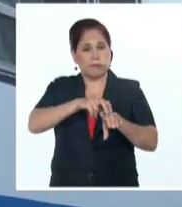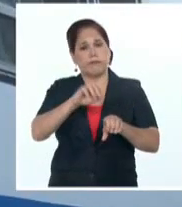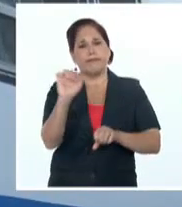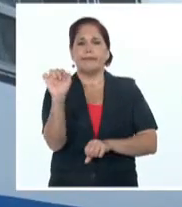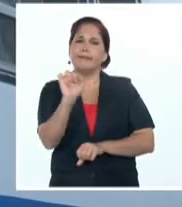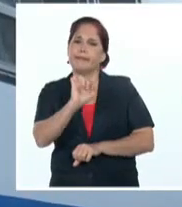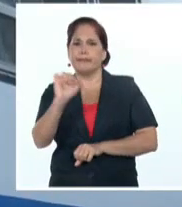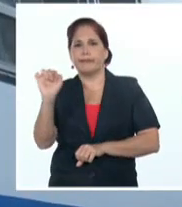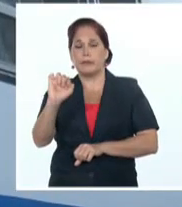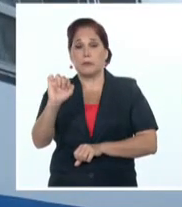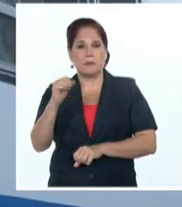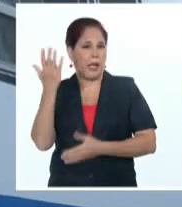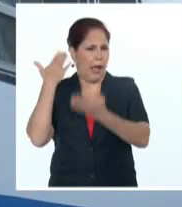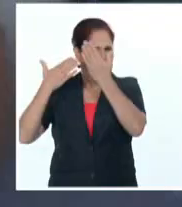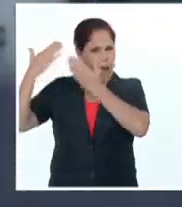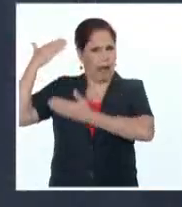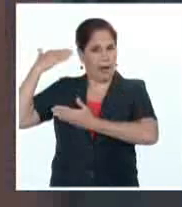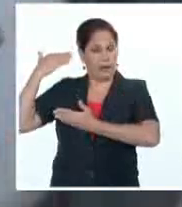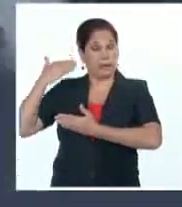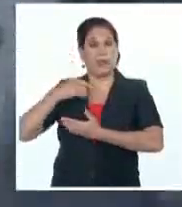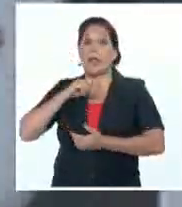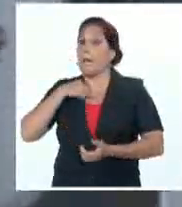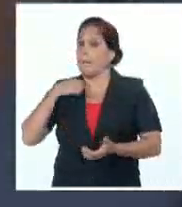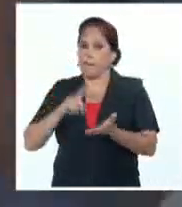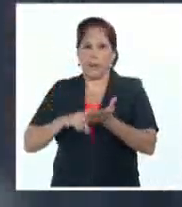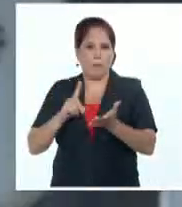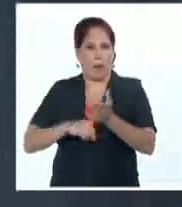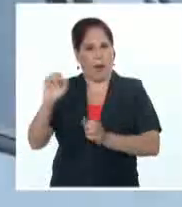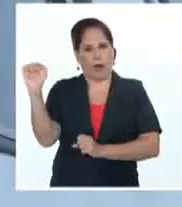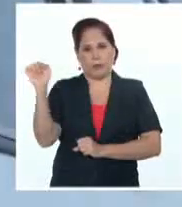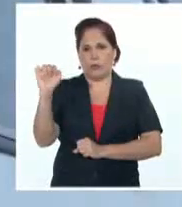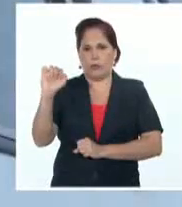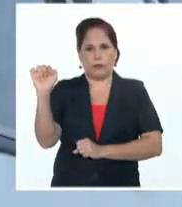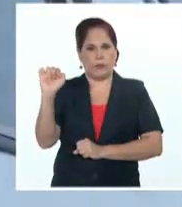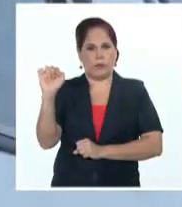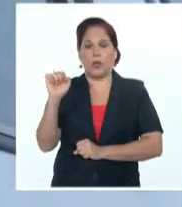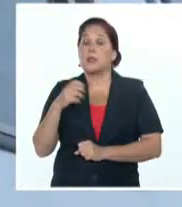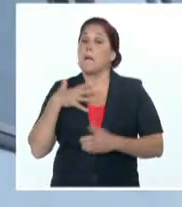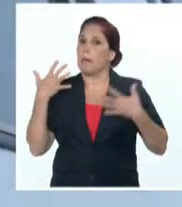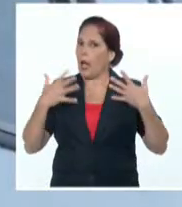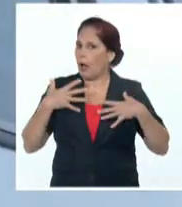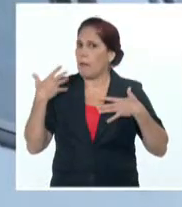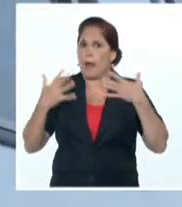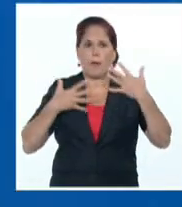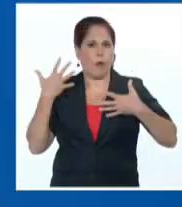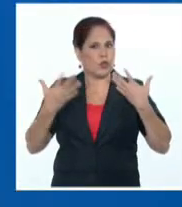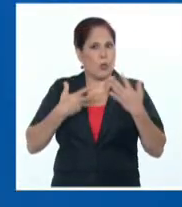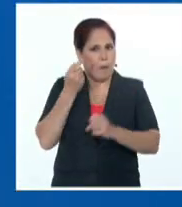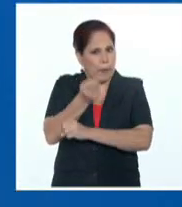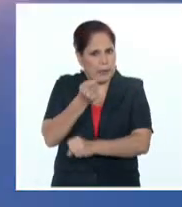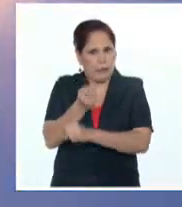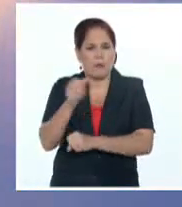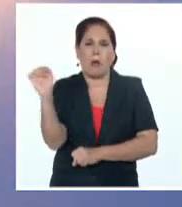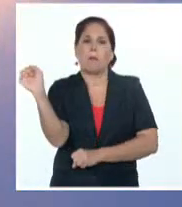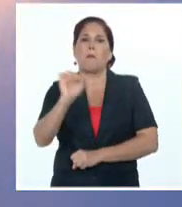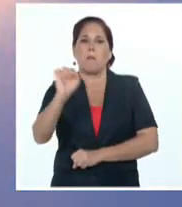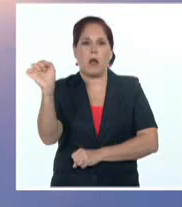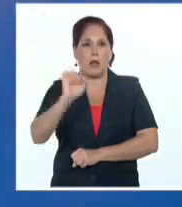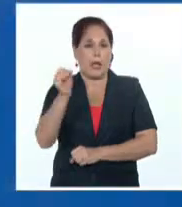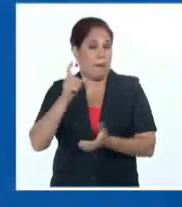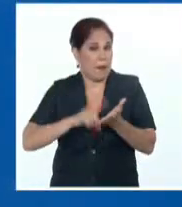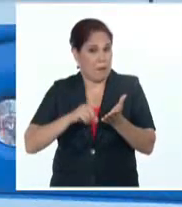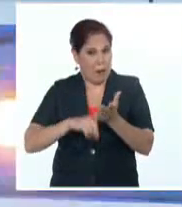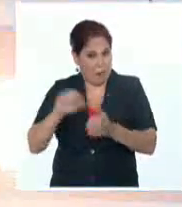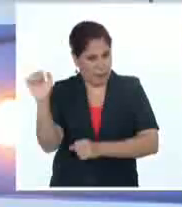Mi papá toda una vida fue chofer, me motivó la idea y me gustaba esa de manejar. Él me